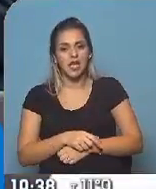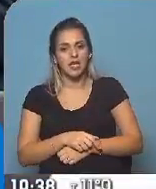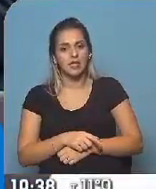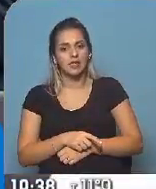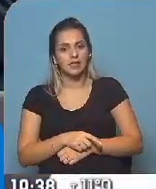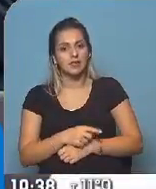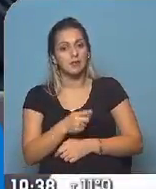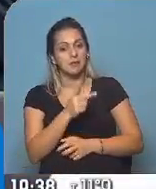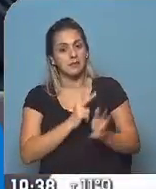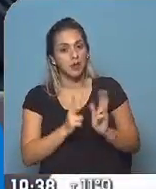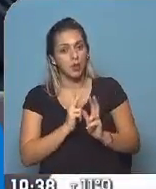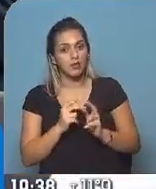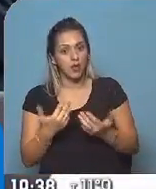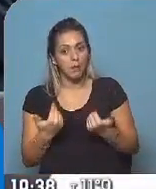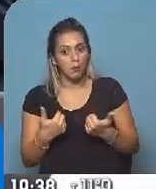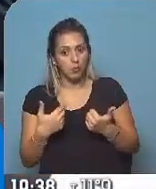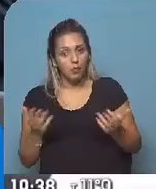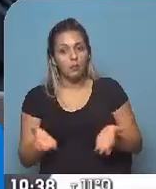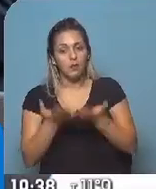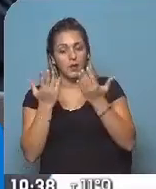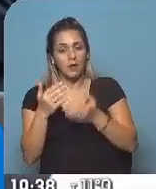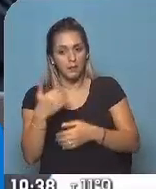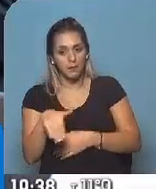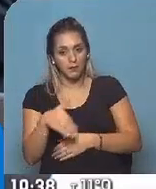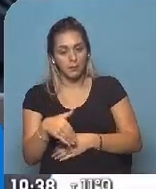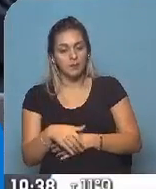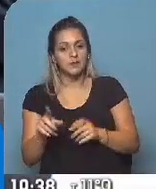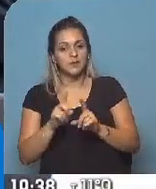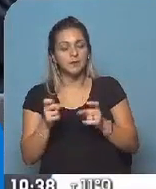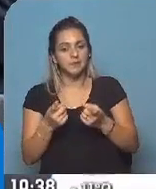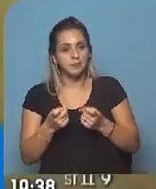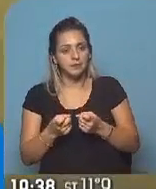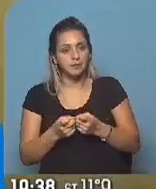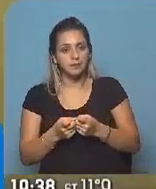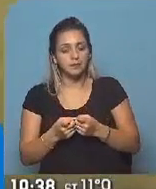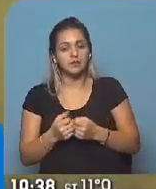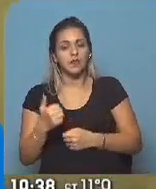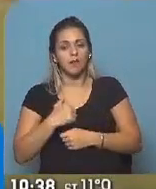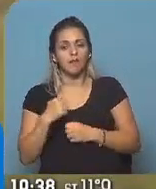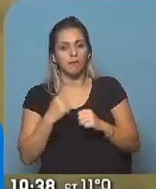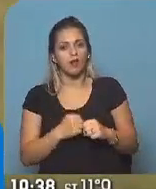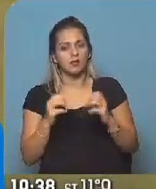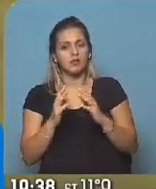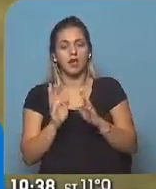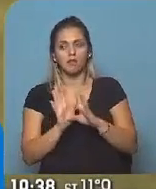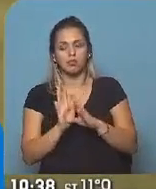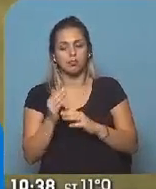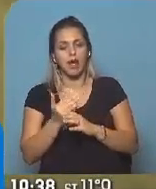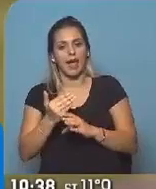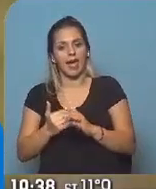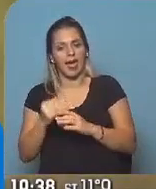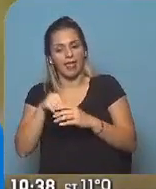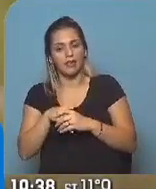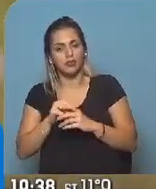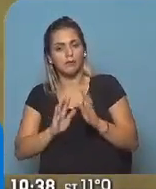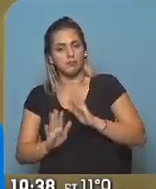panorama que nos está contando, de salir realmente a la calle, o que también necesitan las Fuerzas Armadas, puertas adentro, reacomodarse para poder empezar las